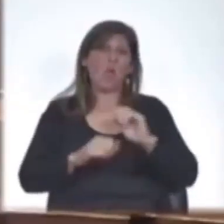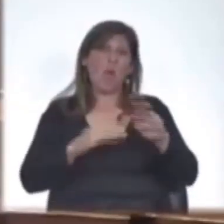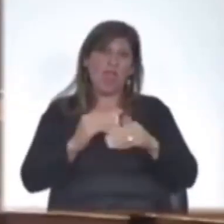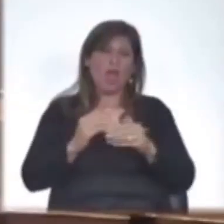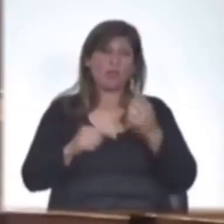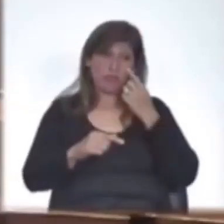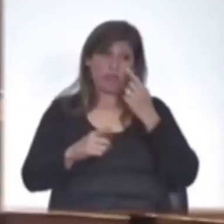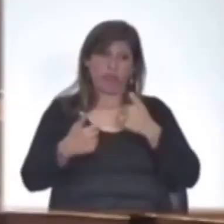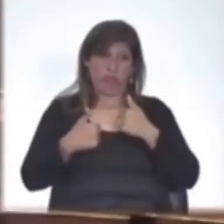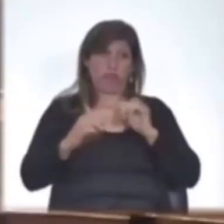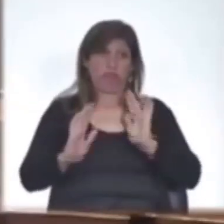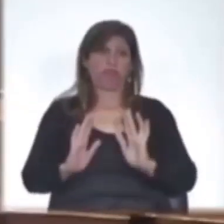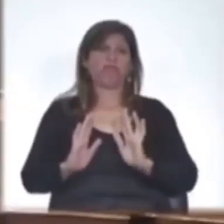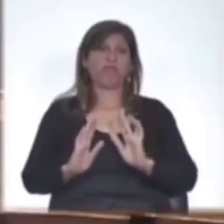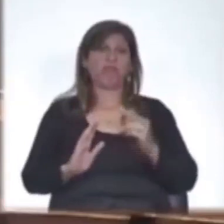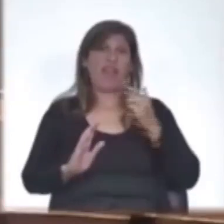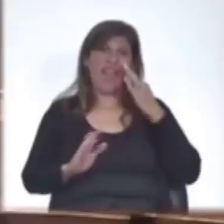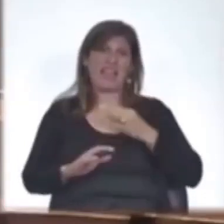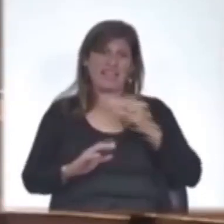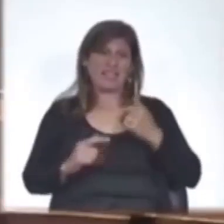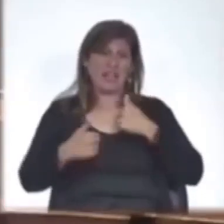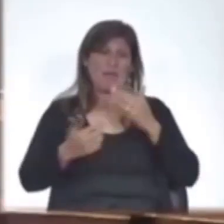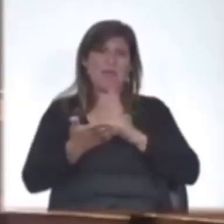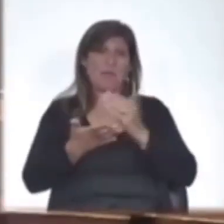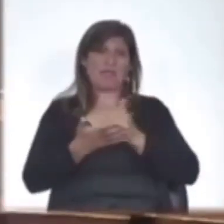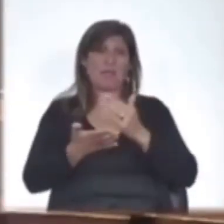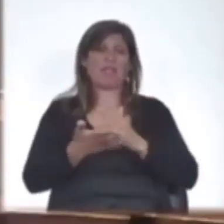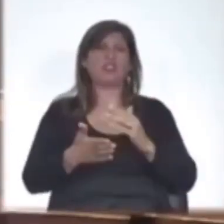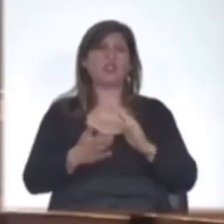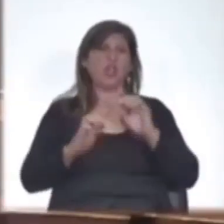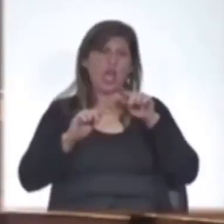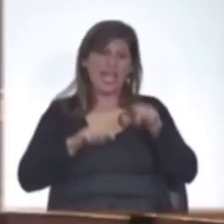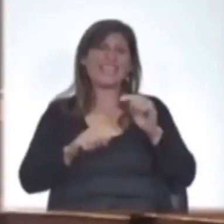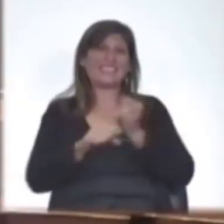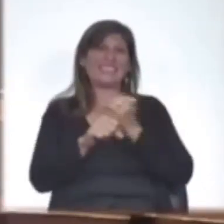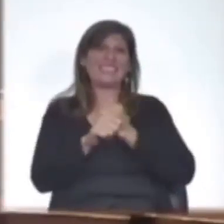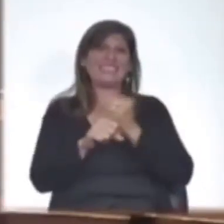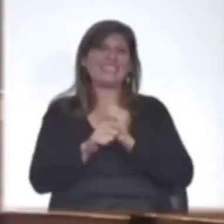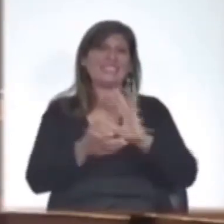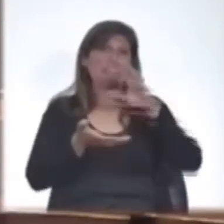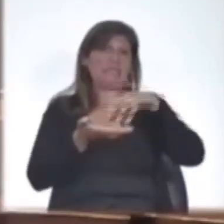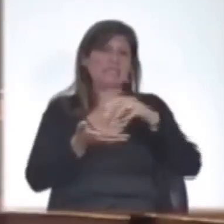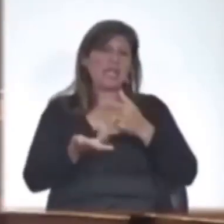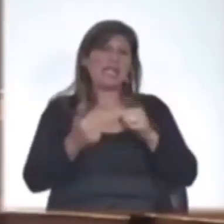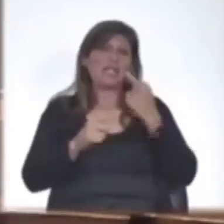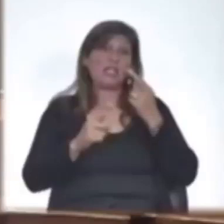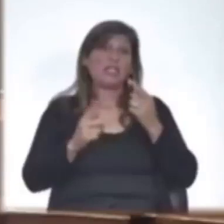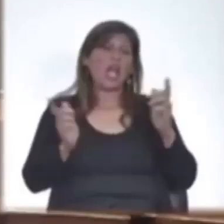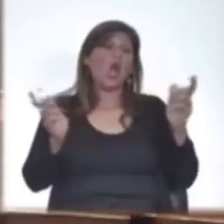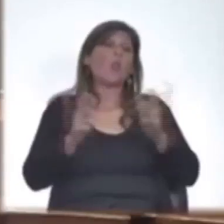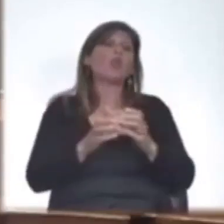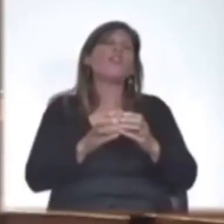estuvo gente, perdón, las empresas privadas también fueron las que tuvieron que colaborar y las que les